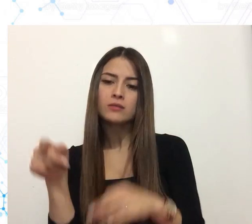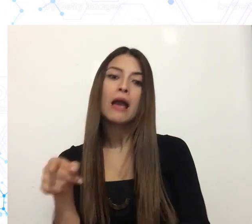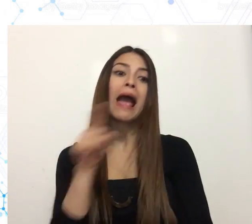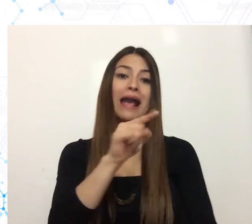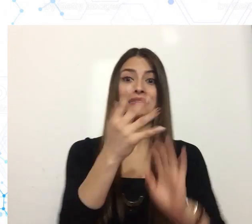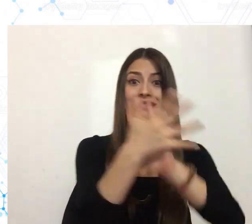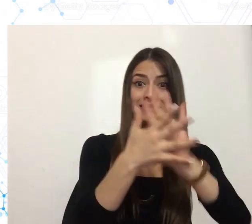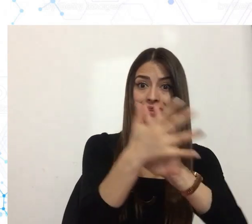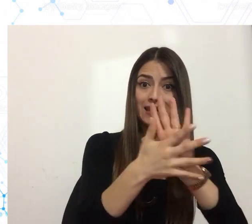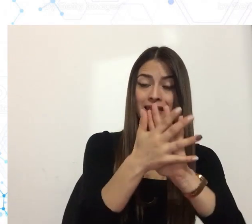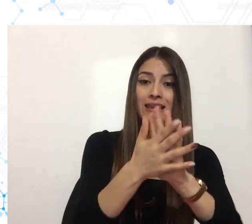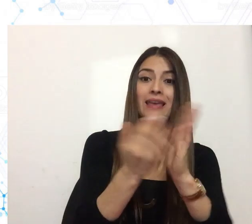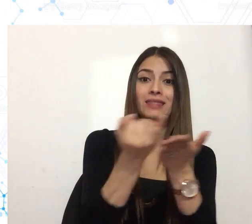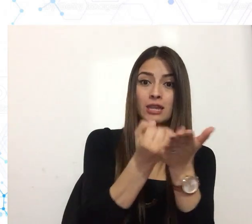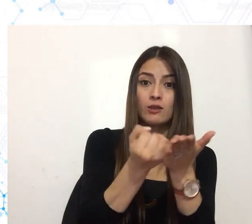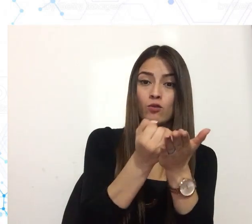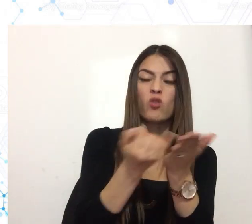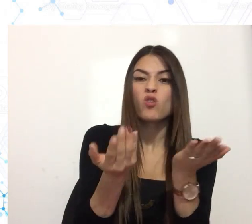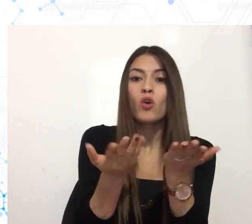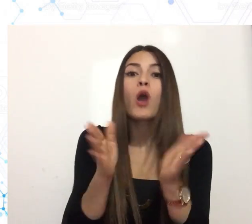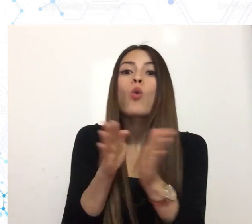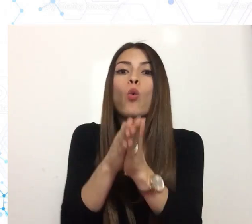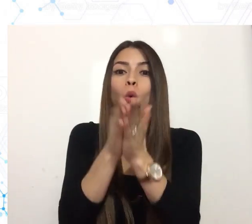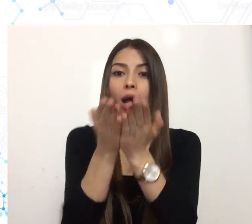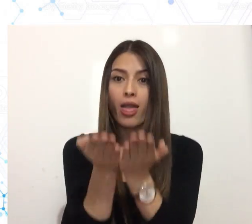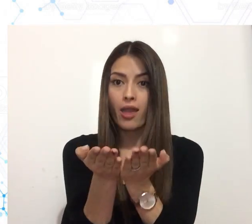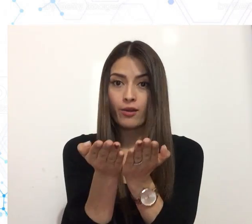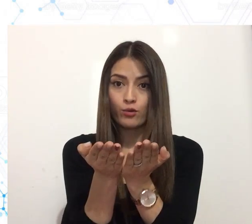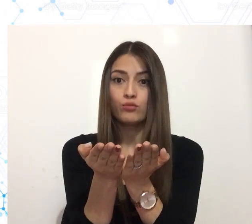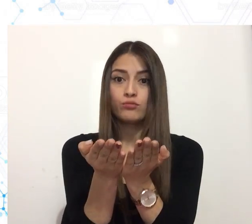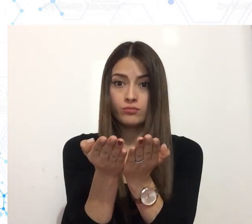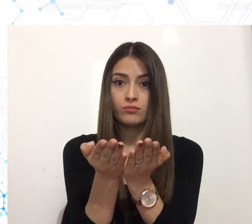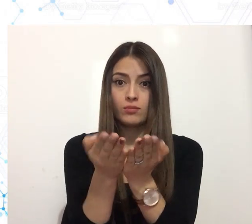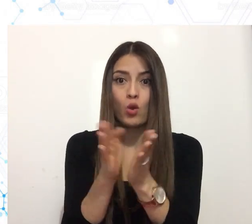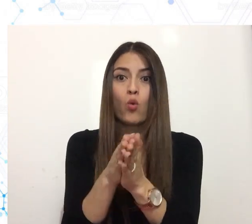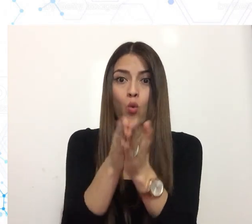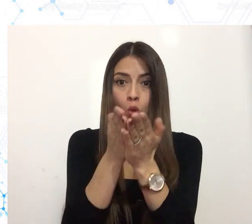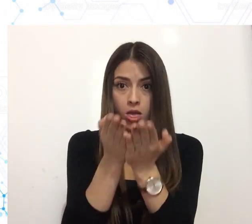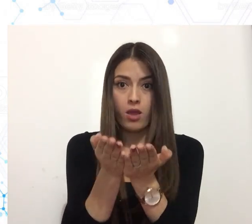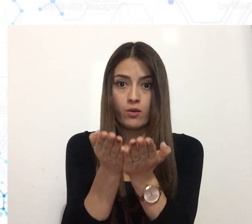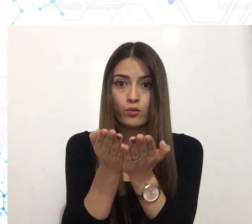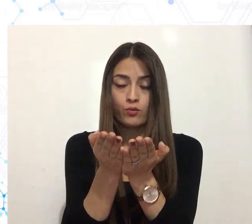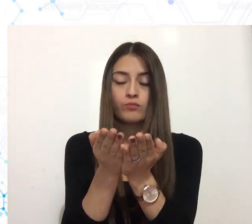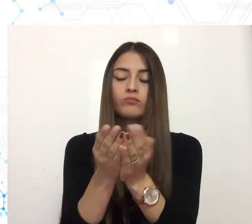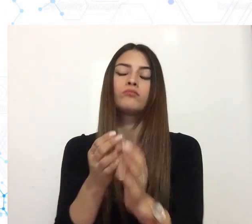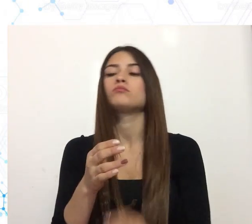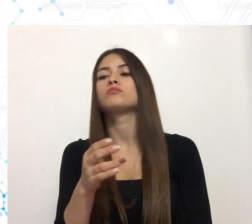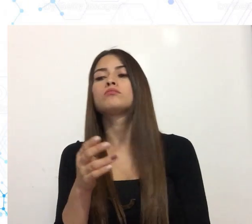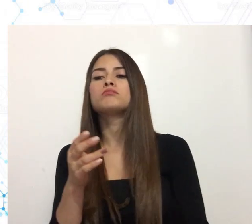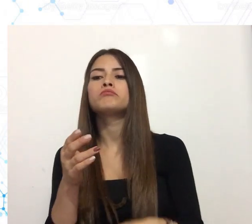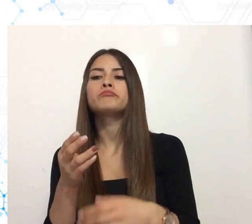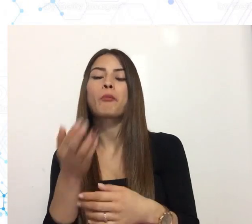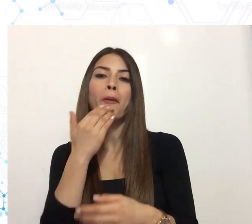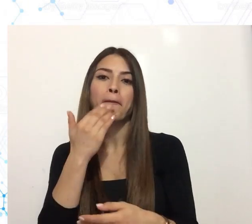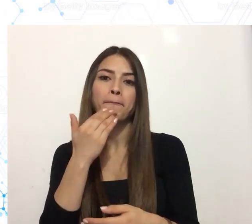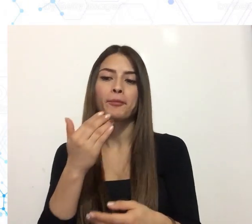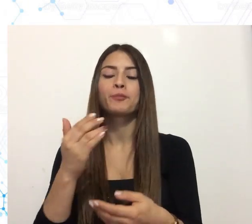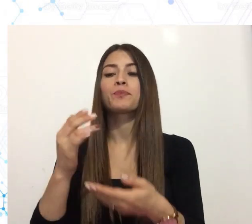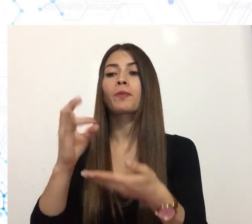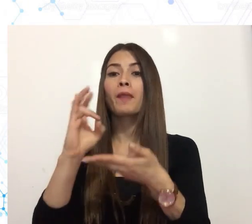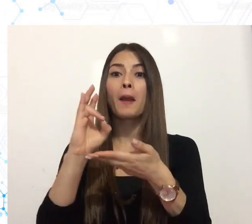pidiéndole a los estudiantes sordos que por favor dibujen las señas, las tengan en su cuaderno para que las puedan